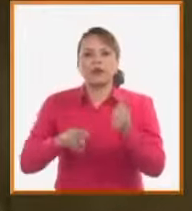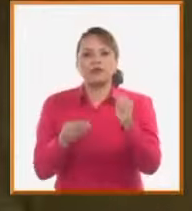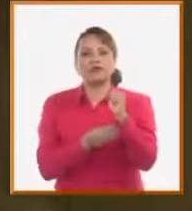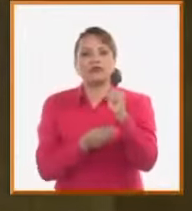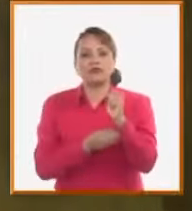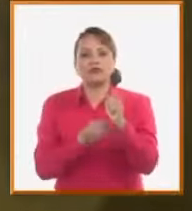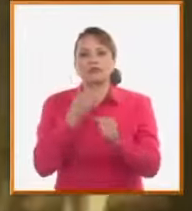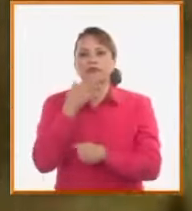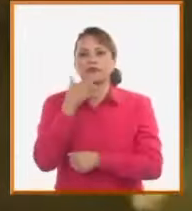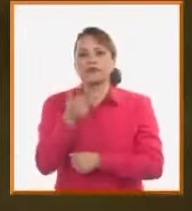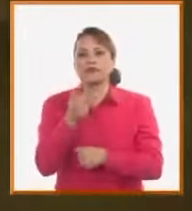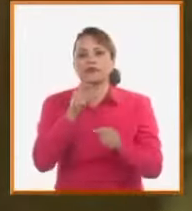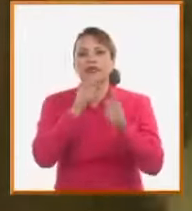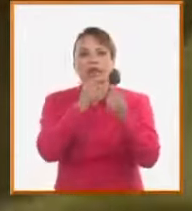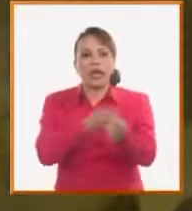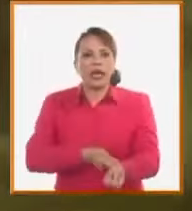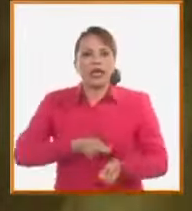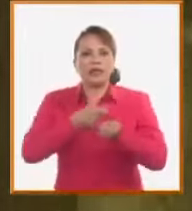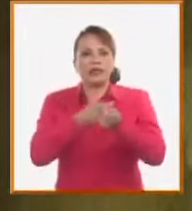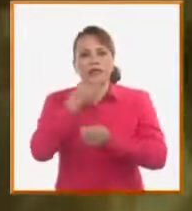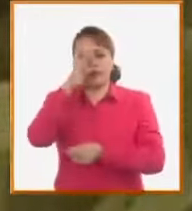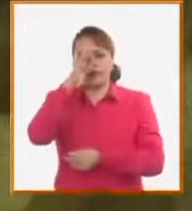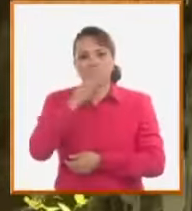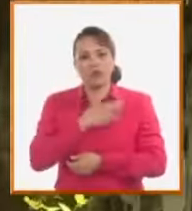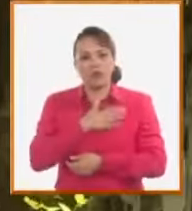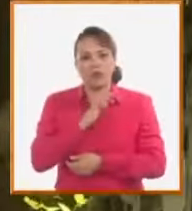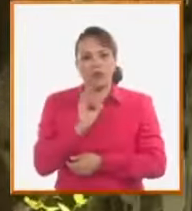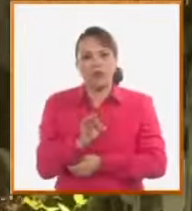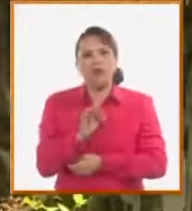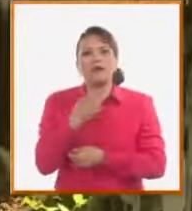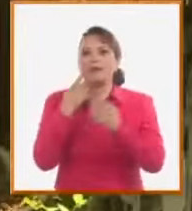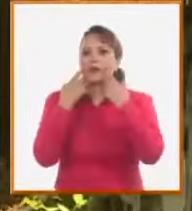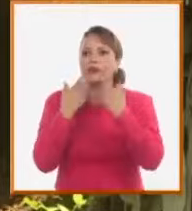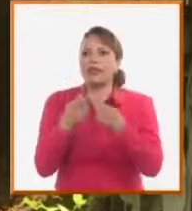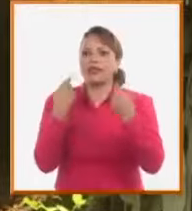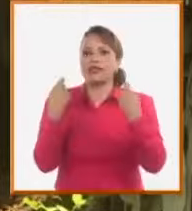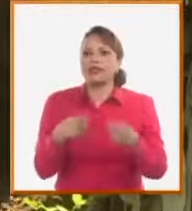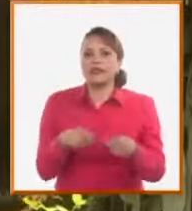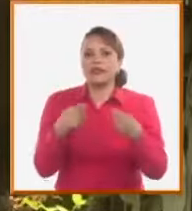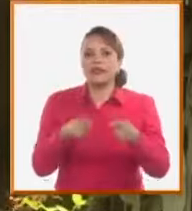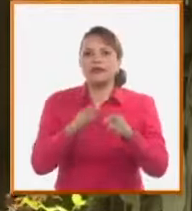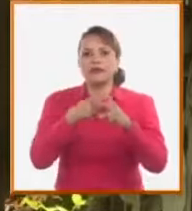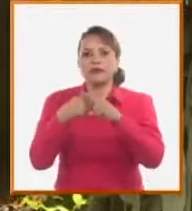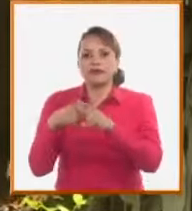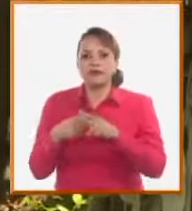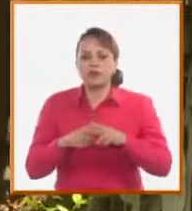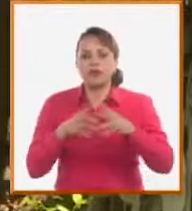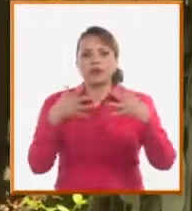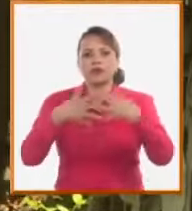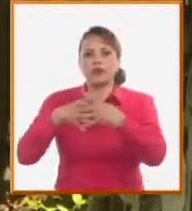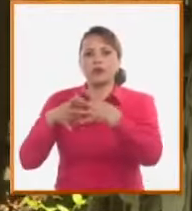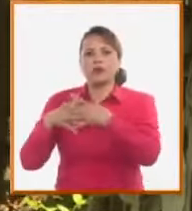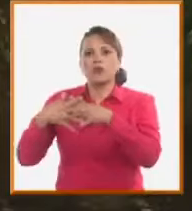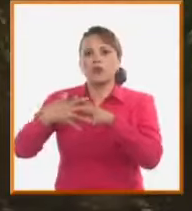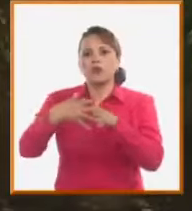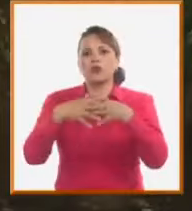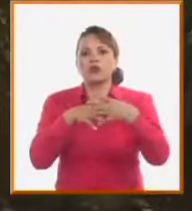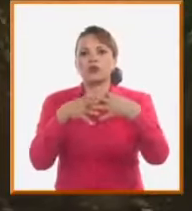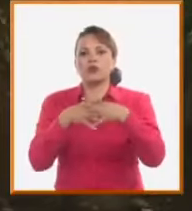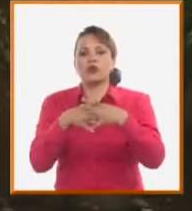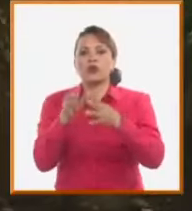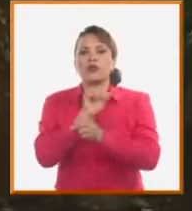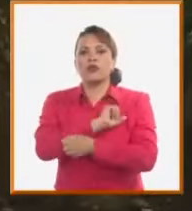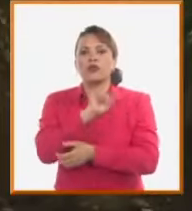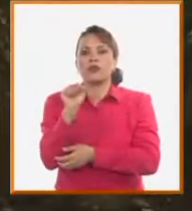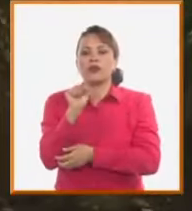potencialidades agrícolas del país, pero es imprescindible que se engrasen todos los mecanismos productivos y lograr la unidad por el